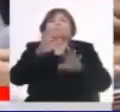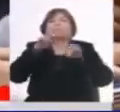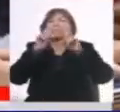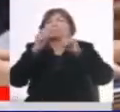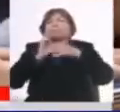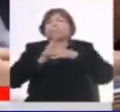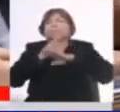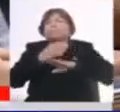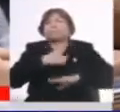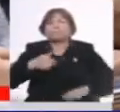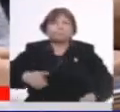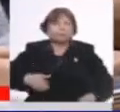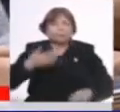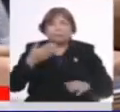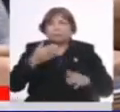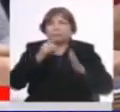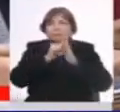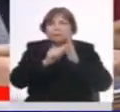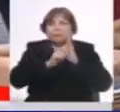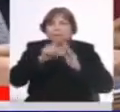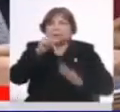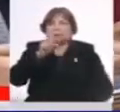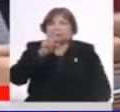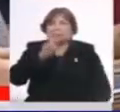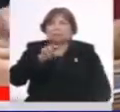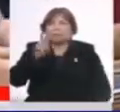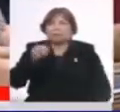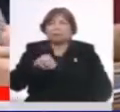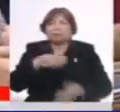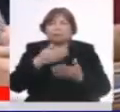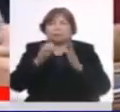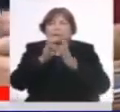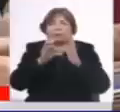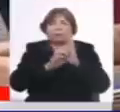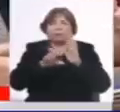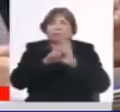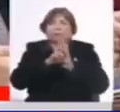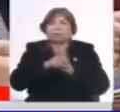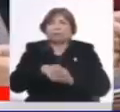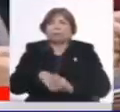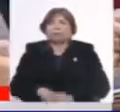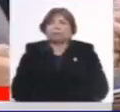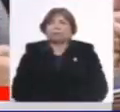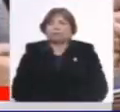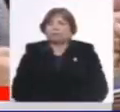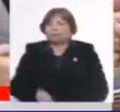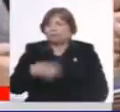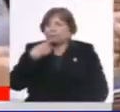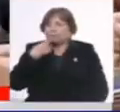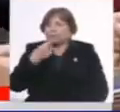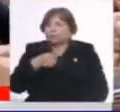Presidente, por su intermedio, el artículo 122, premier, de la Constitución, dice